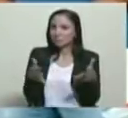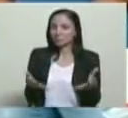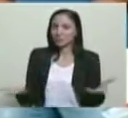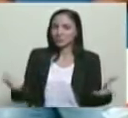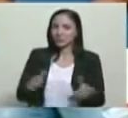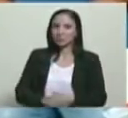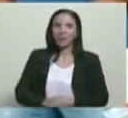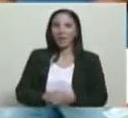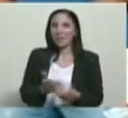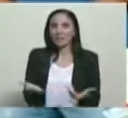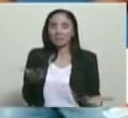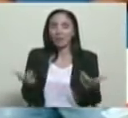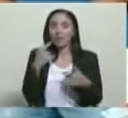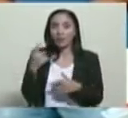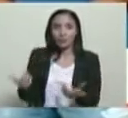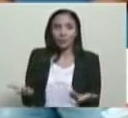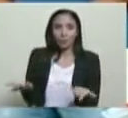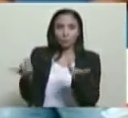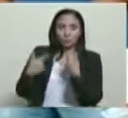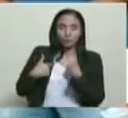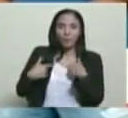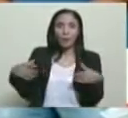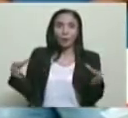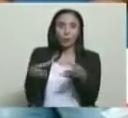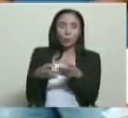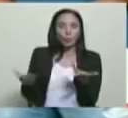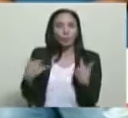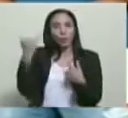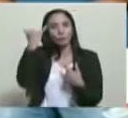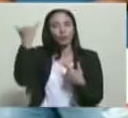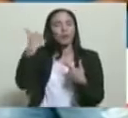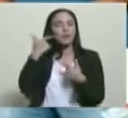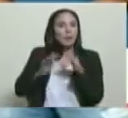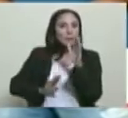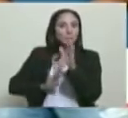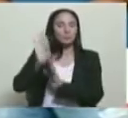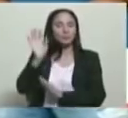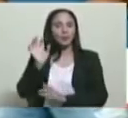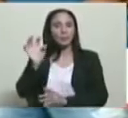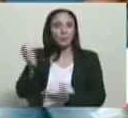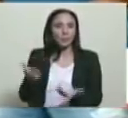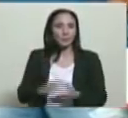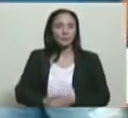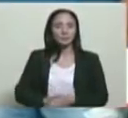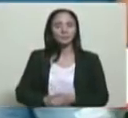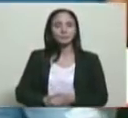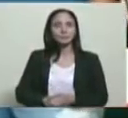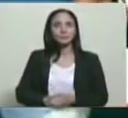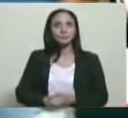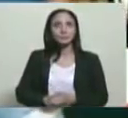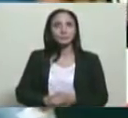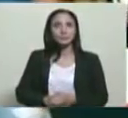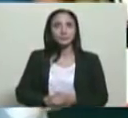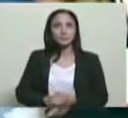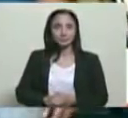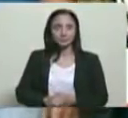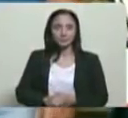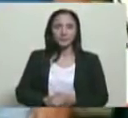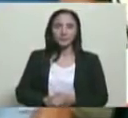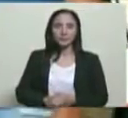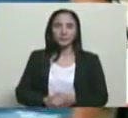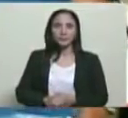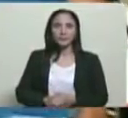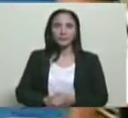lo que significa para él y para todo este equipo este reimpulso que estamos dando en el marco de la gran misión Chamba Juvenil. Bueno, buen